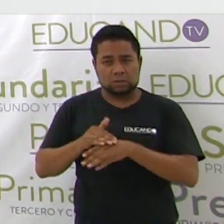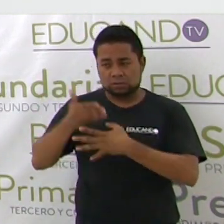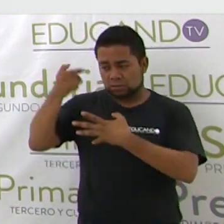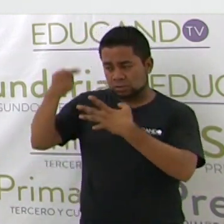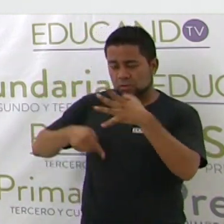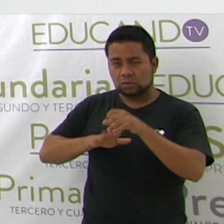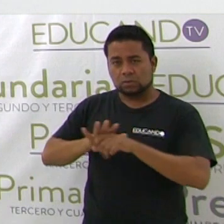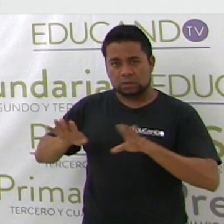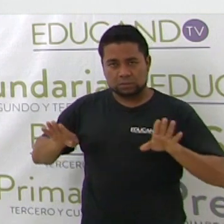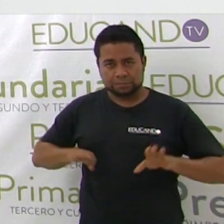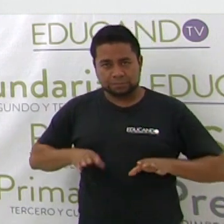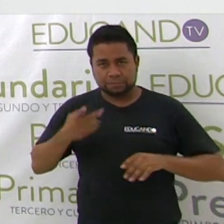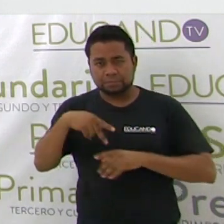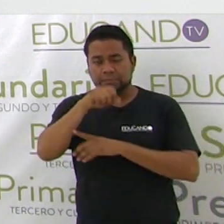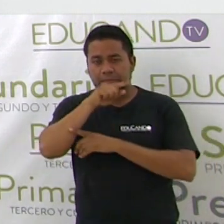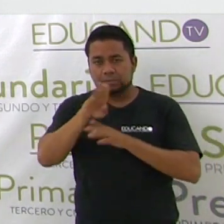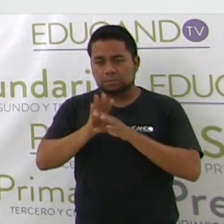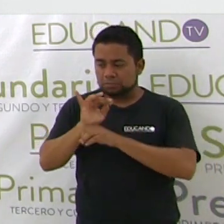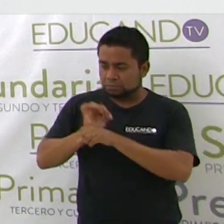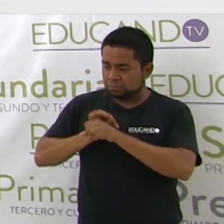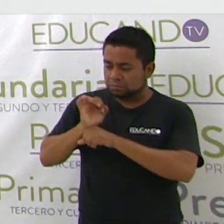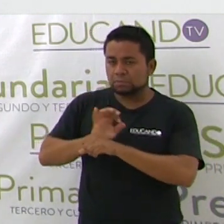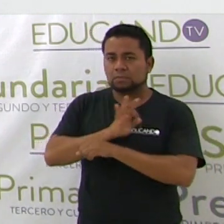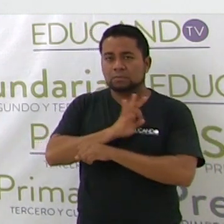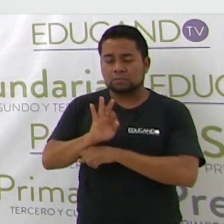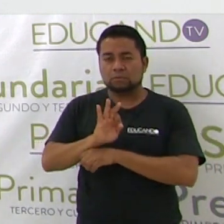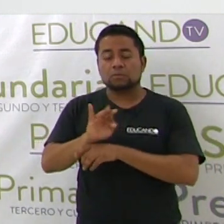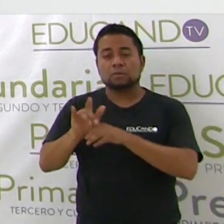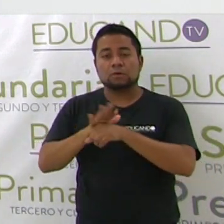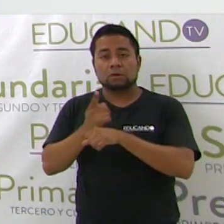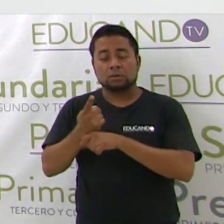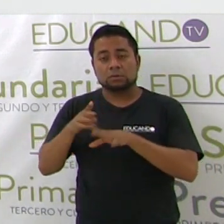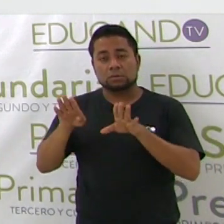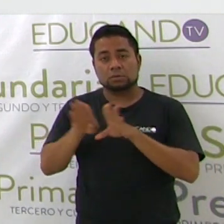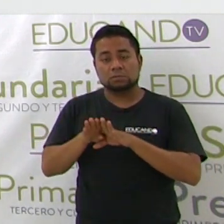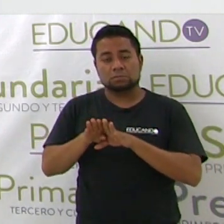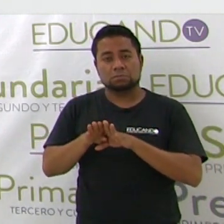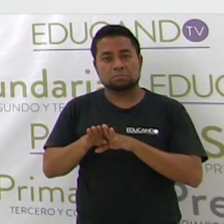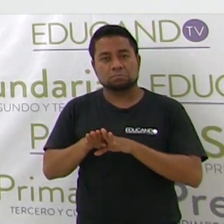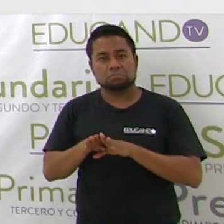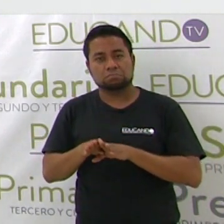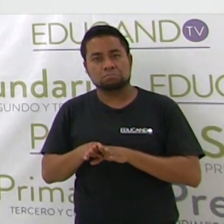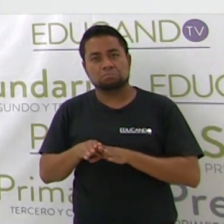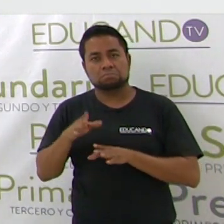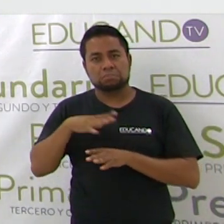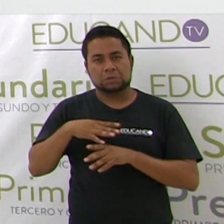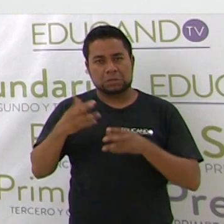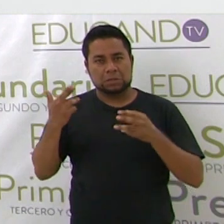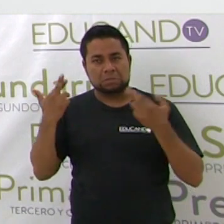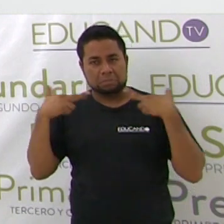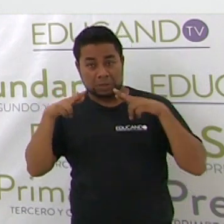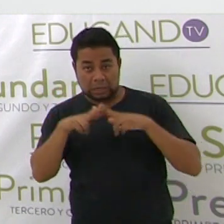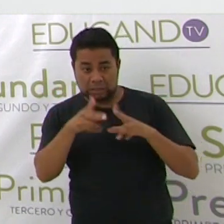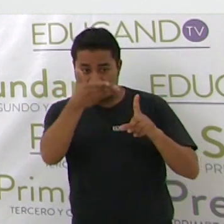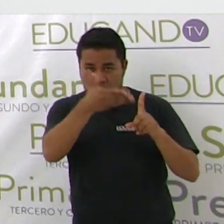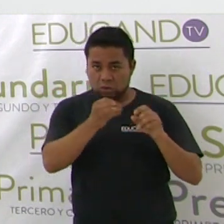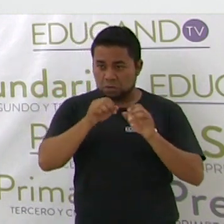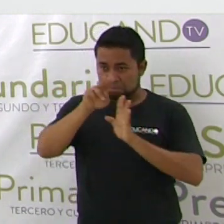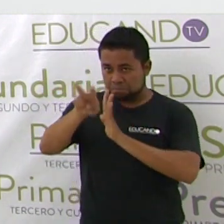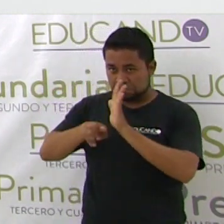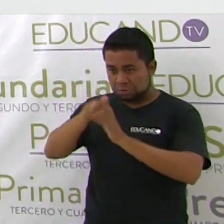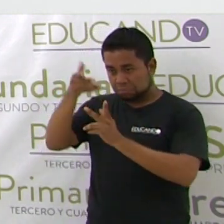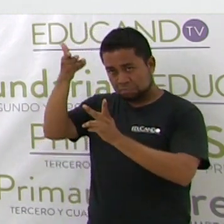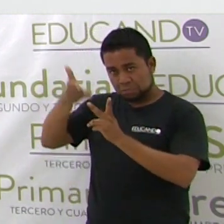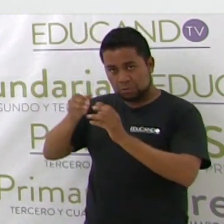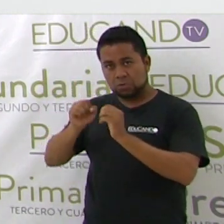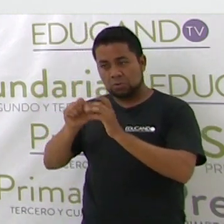estas características, pero también investiguen, porque no todo lo que dice un profesor, lo que dice un video, lo que